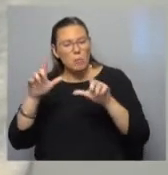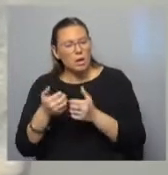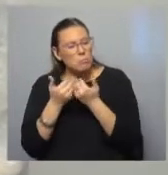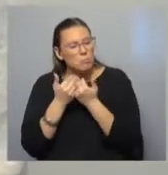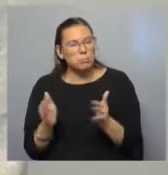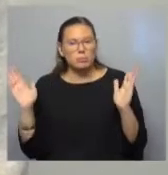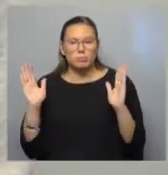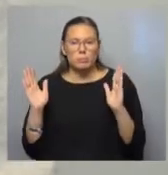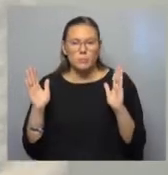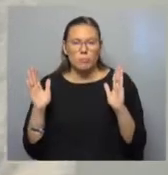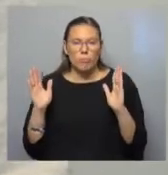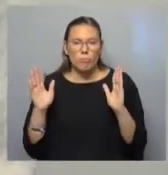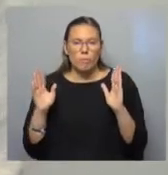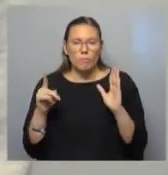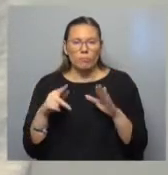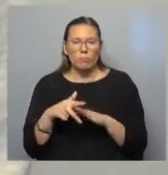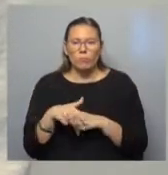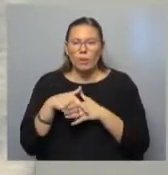inicial de una yegua